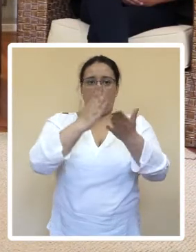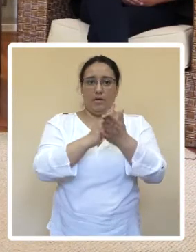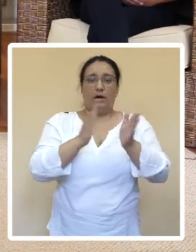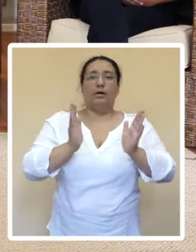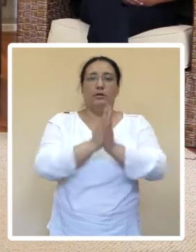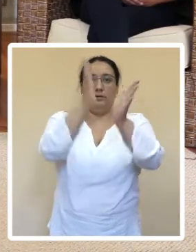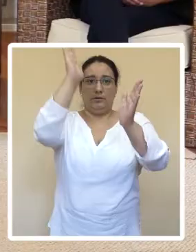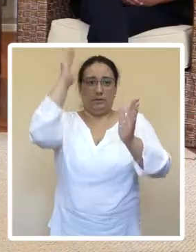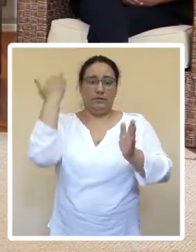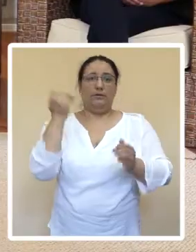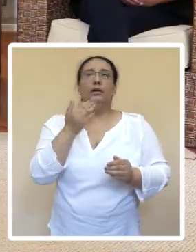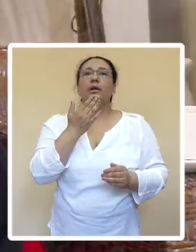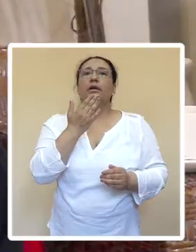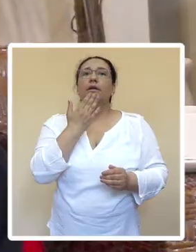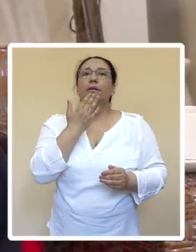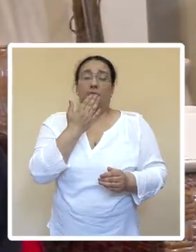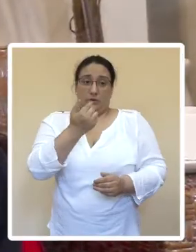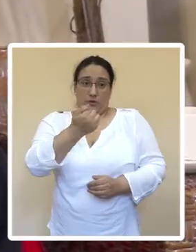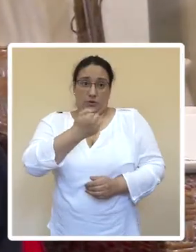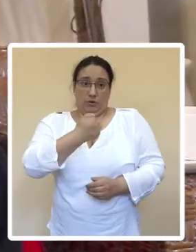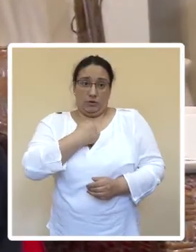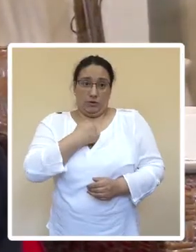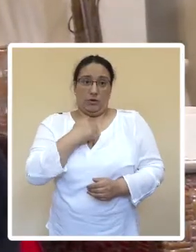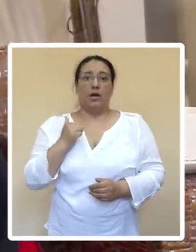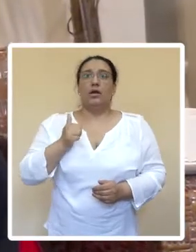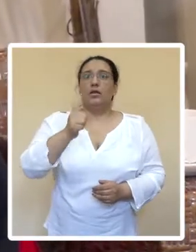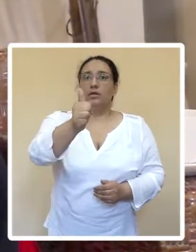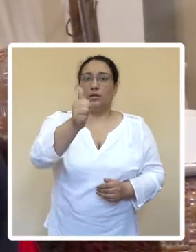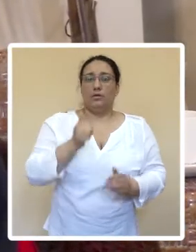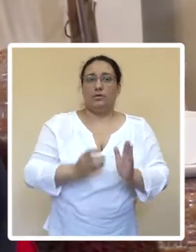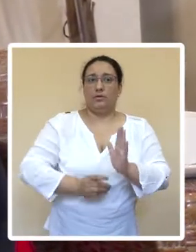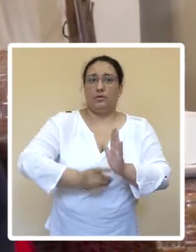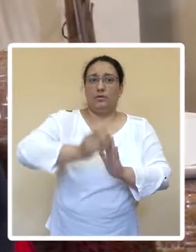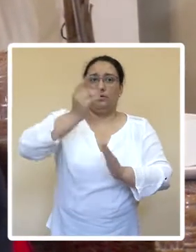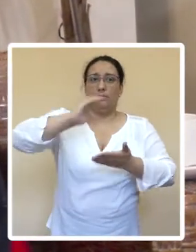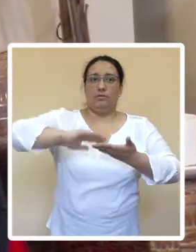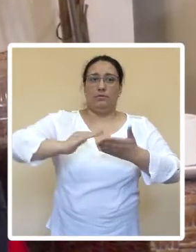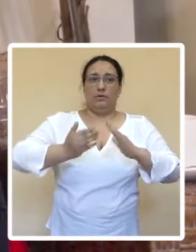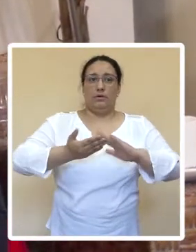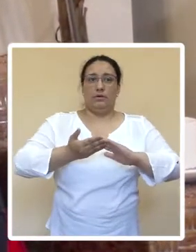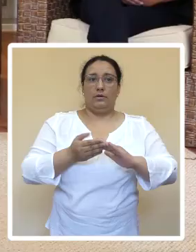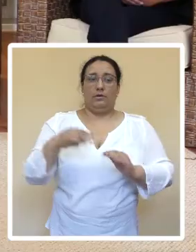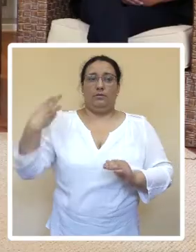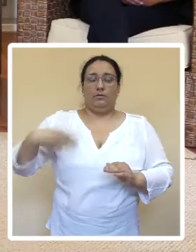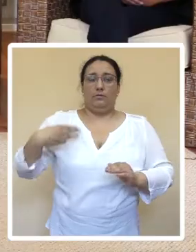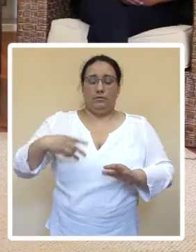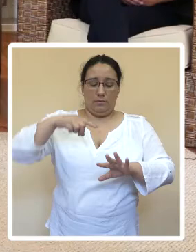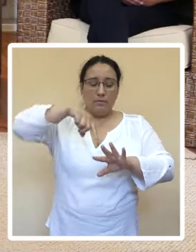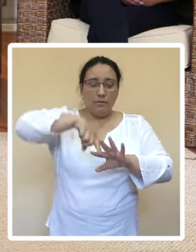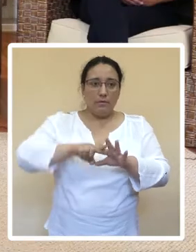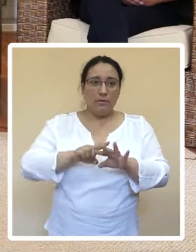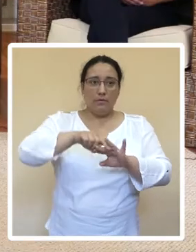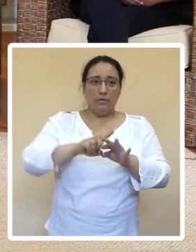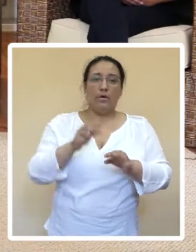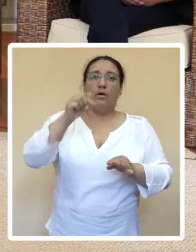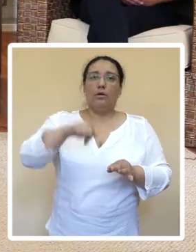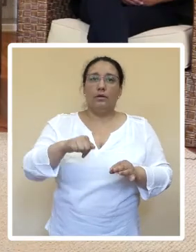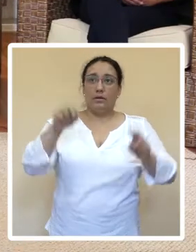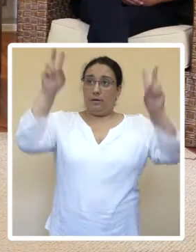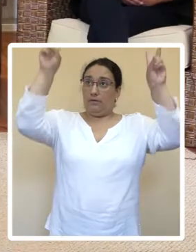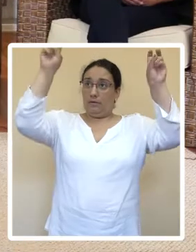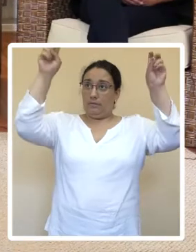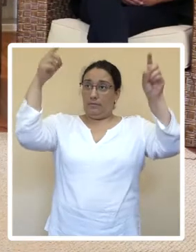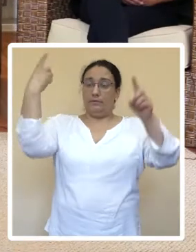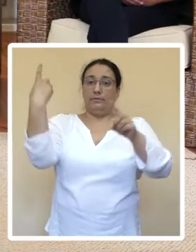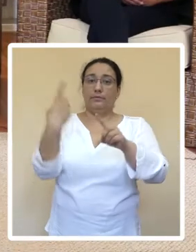Ángeles Desider, asistente social, directora de Desarrollo Comunitario de la Municipalidad de Chimbarongo. El día de hoy, uno de los temas que